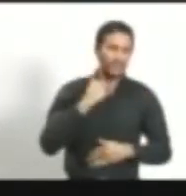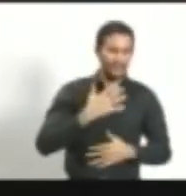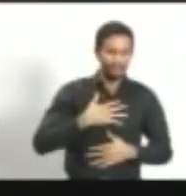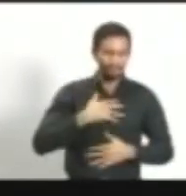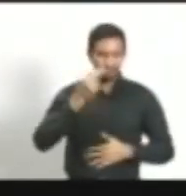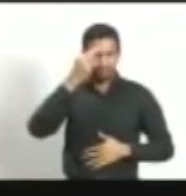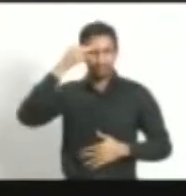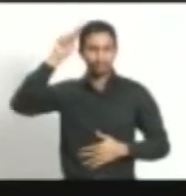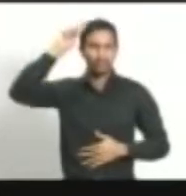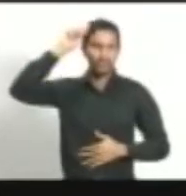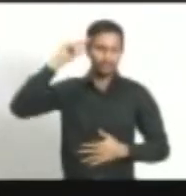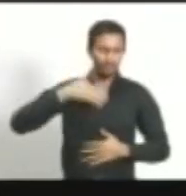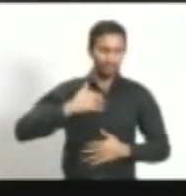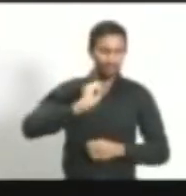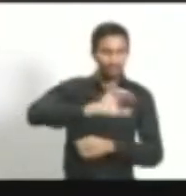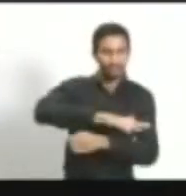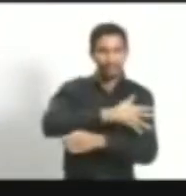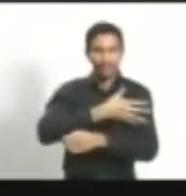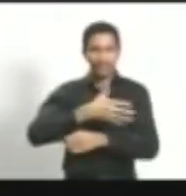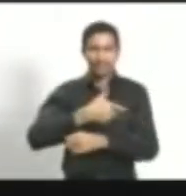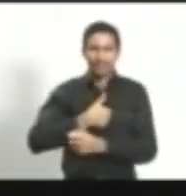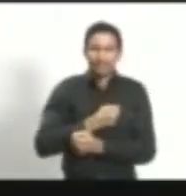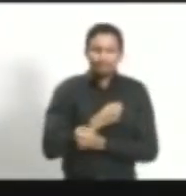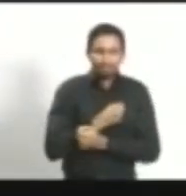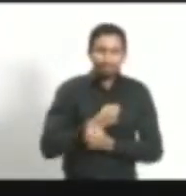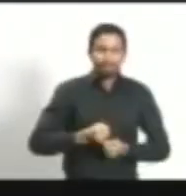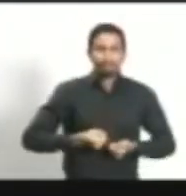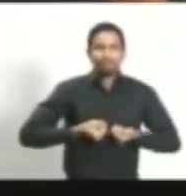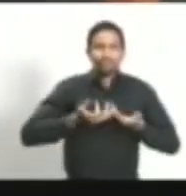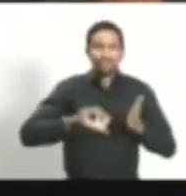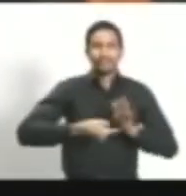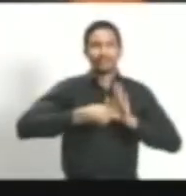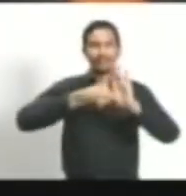y todo mi amor a esa canción.